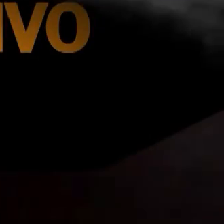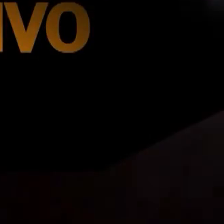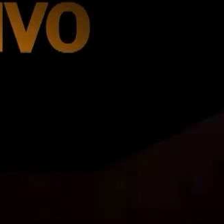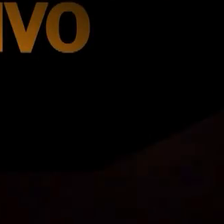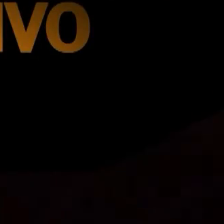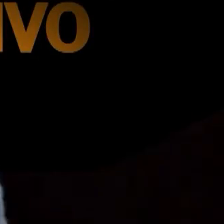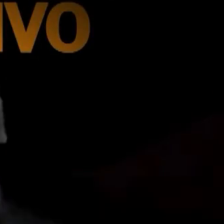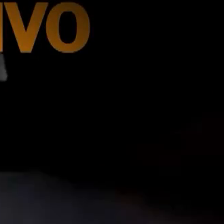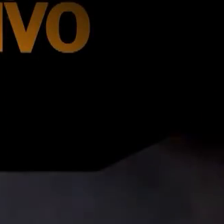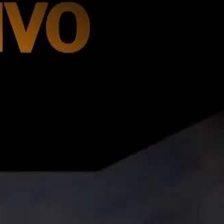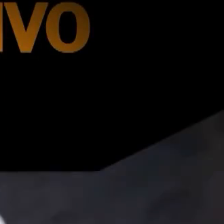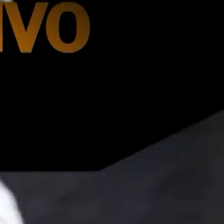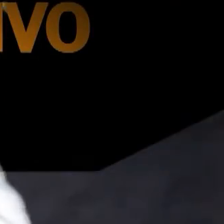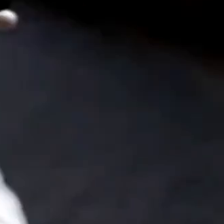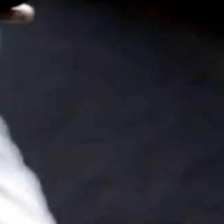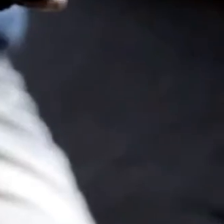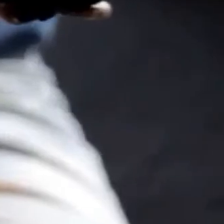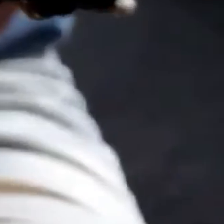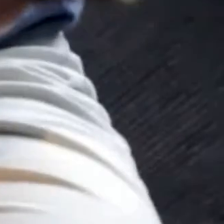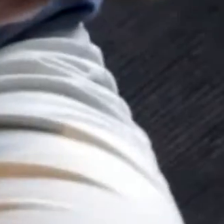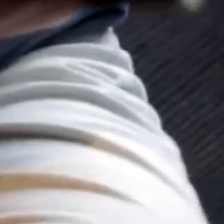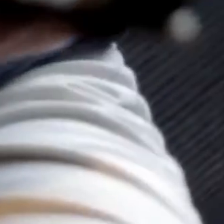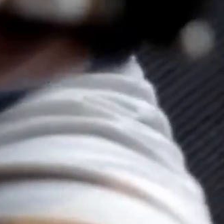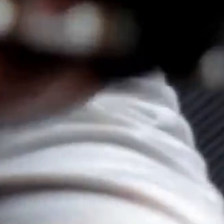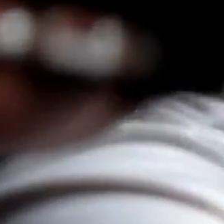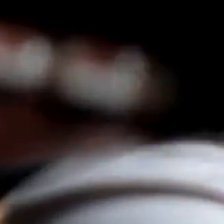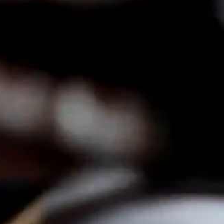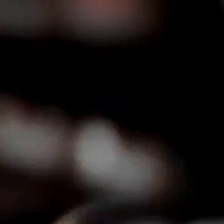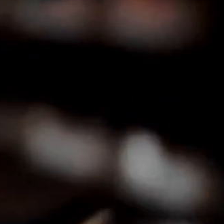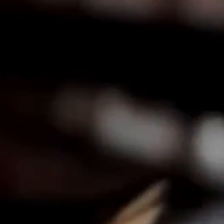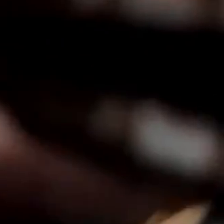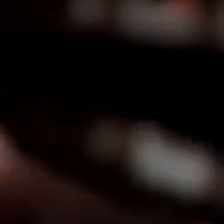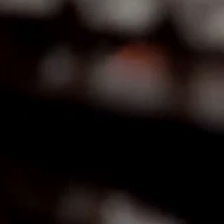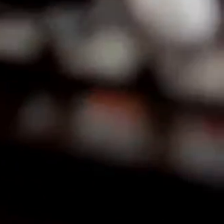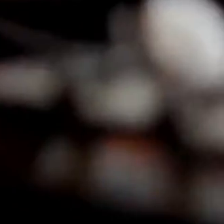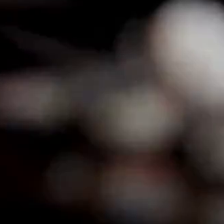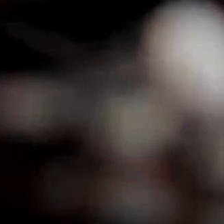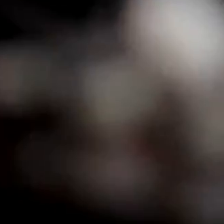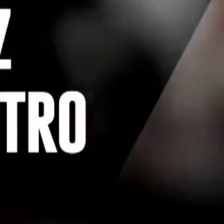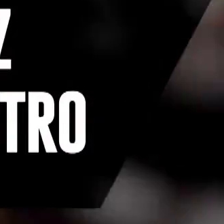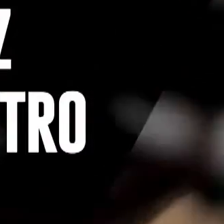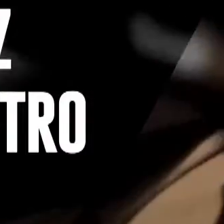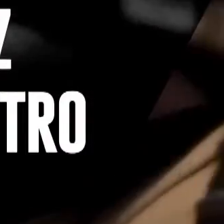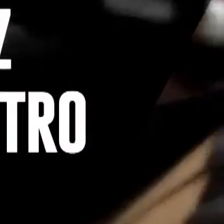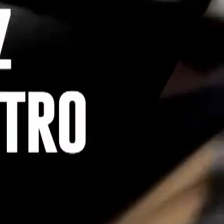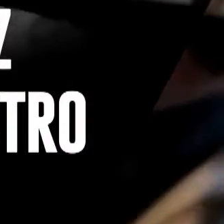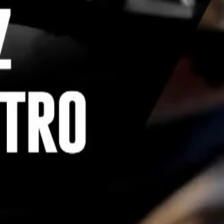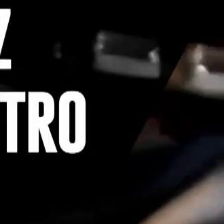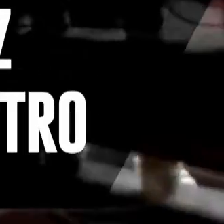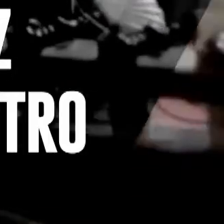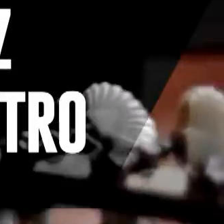Es que el amor no se inventa, no es tan sencillo. Pregúntale a la rubita de